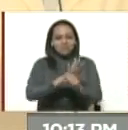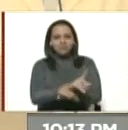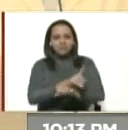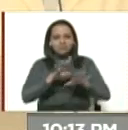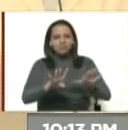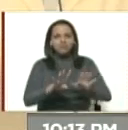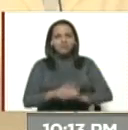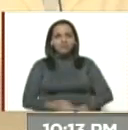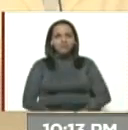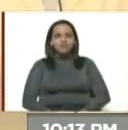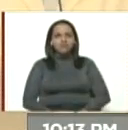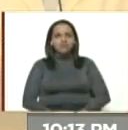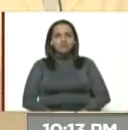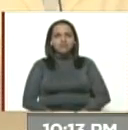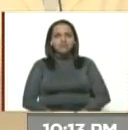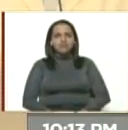COVID-19.